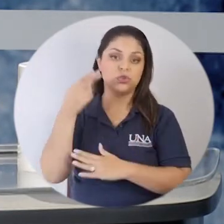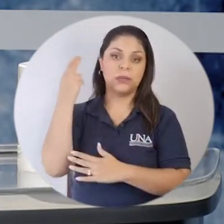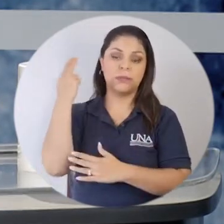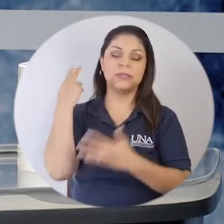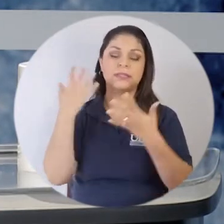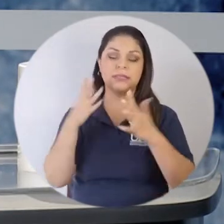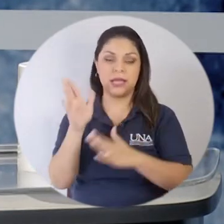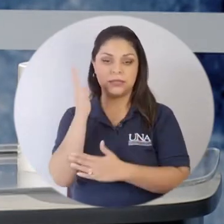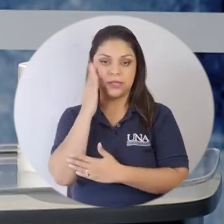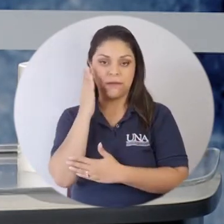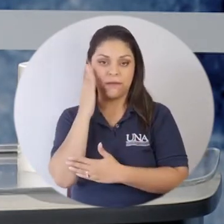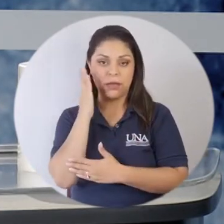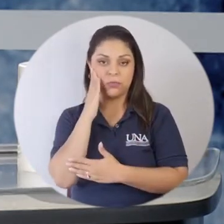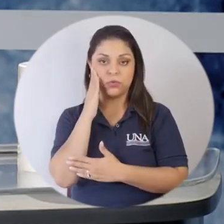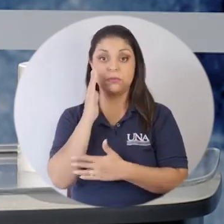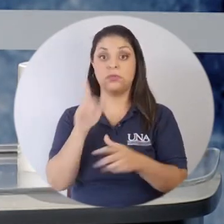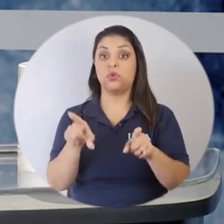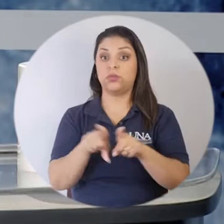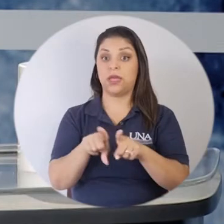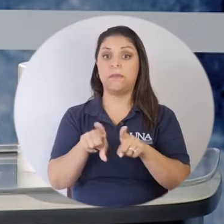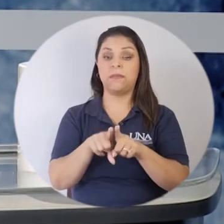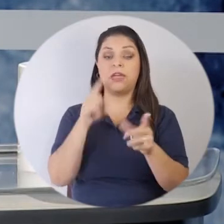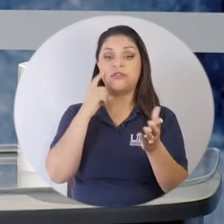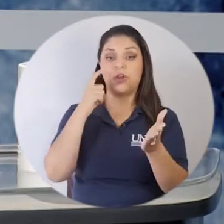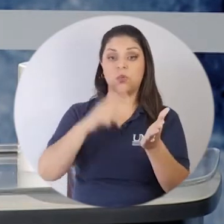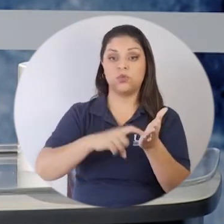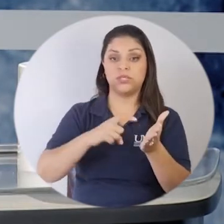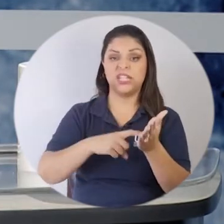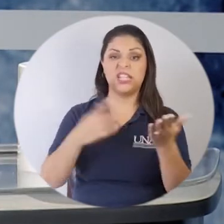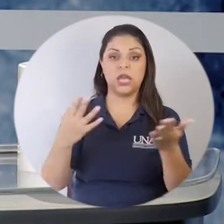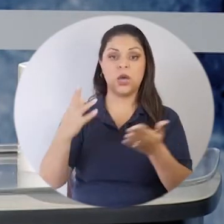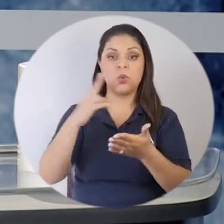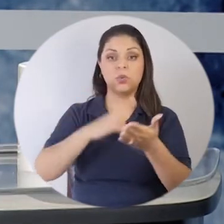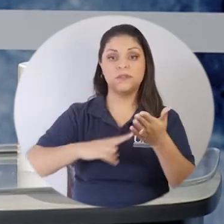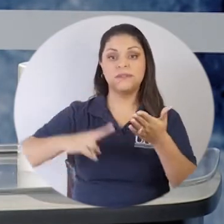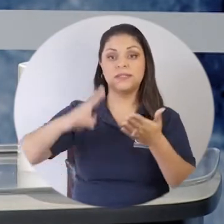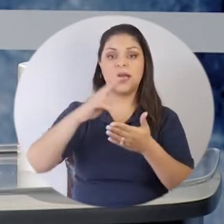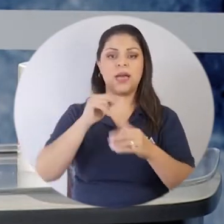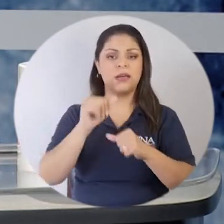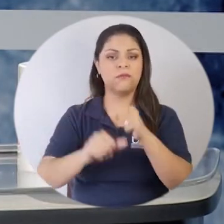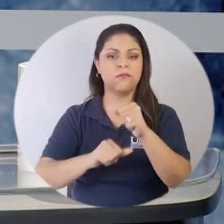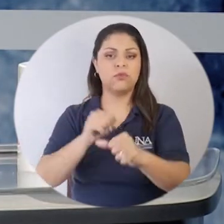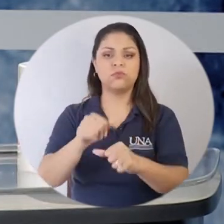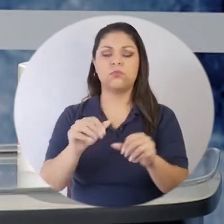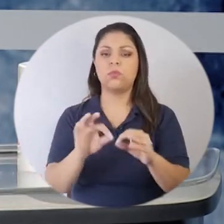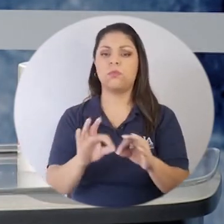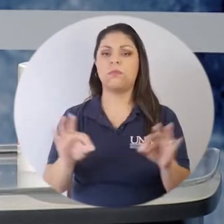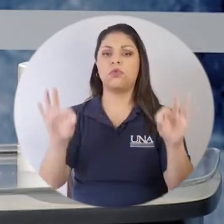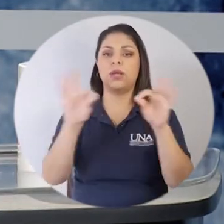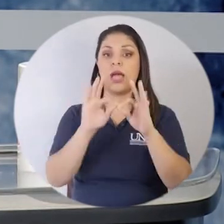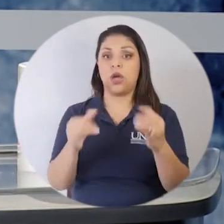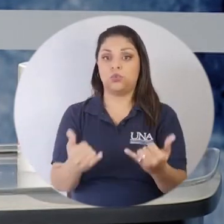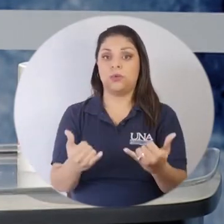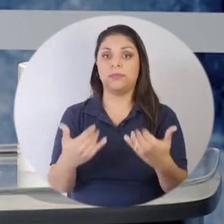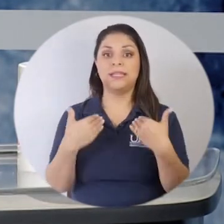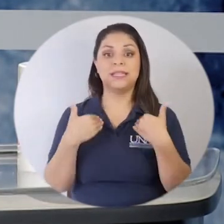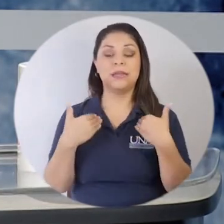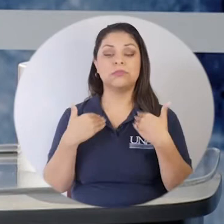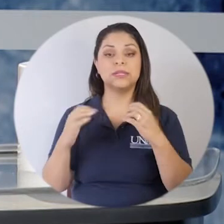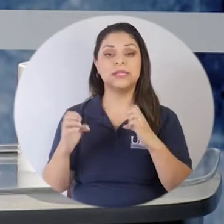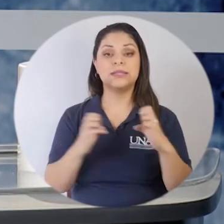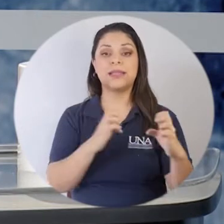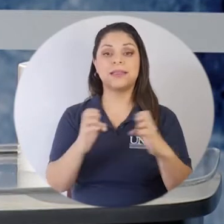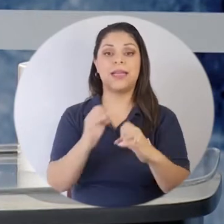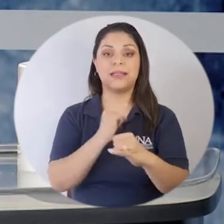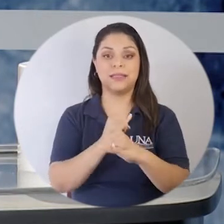lo sabemos, pero también es reconocer que la universidad ha hecho un esfuerzo muy importante. Actualmente contamos con una